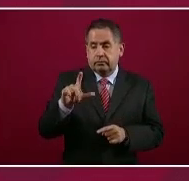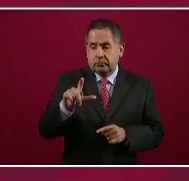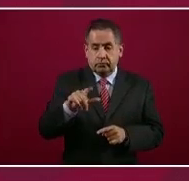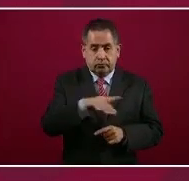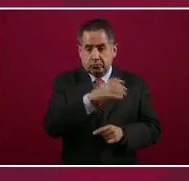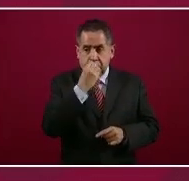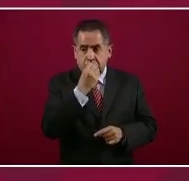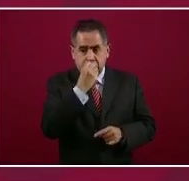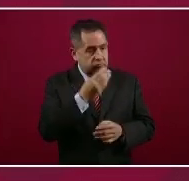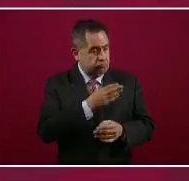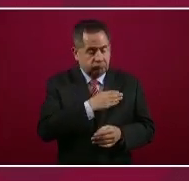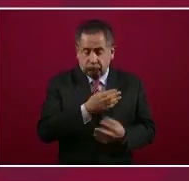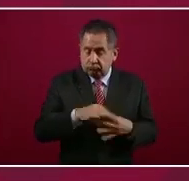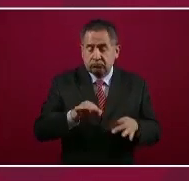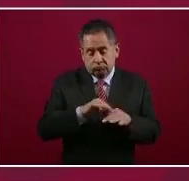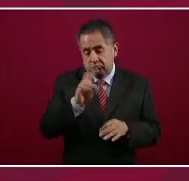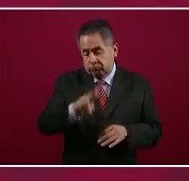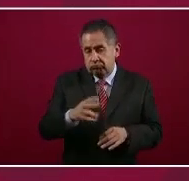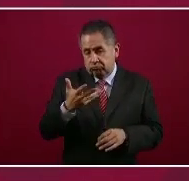alimentación